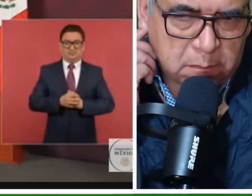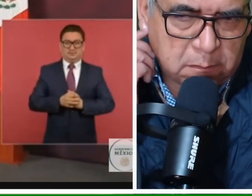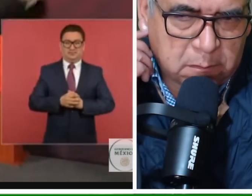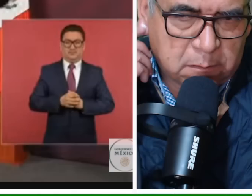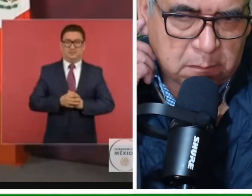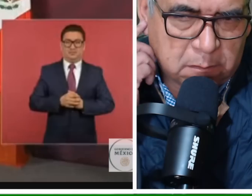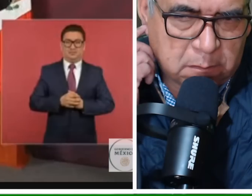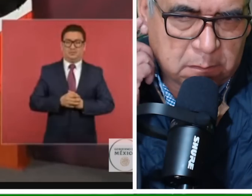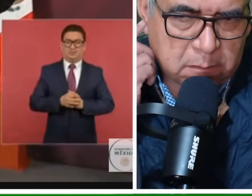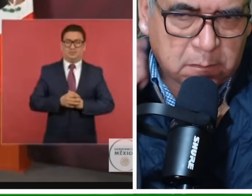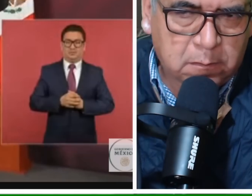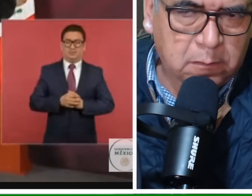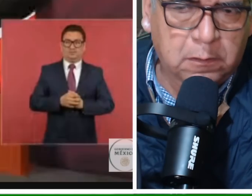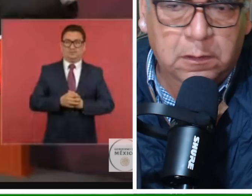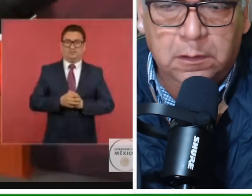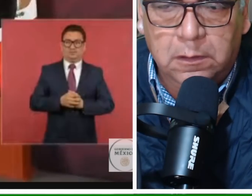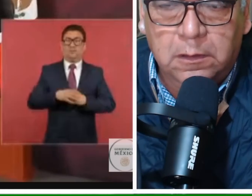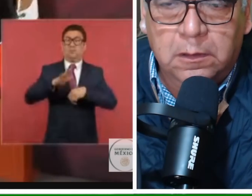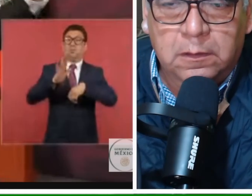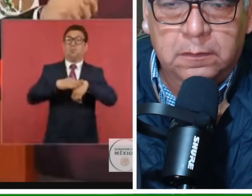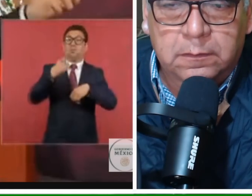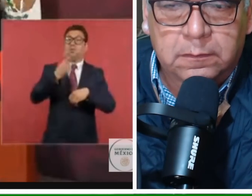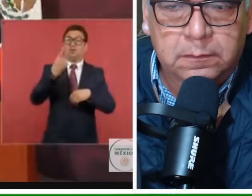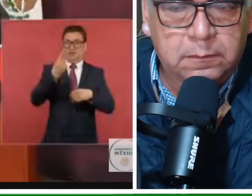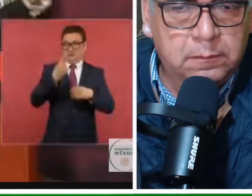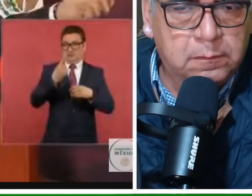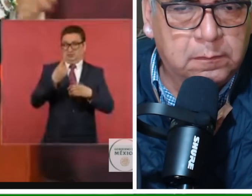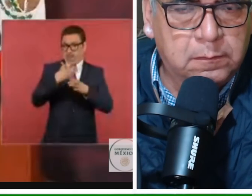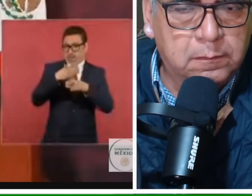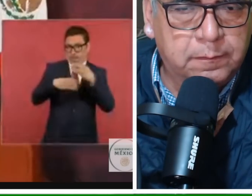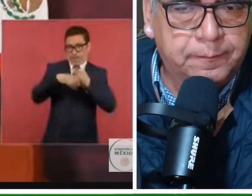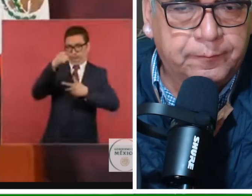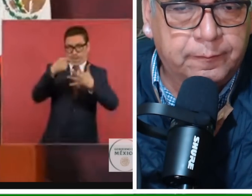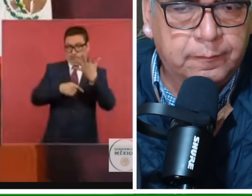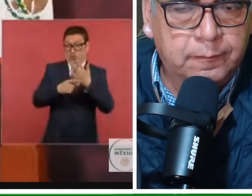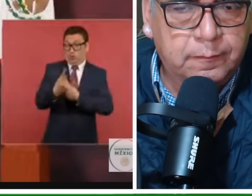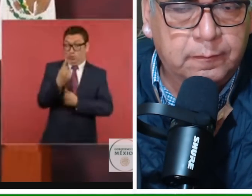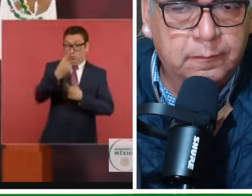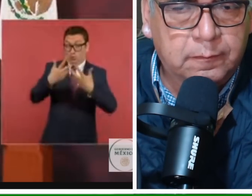Porque, entre otras cosas, no estoy hablando nada más de una empresa,